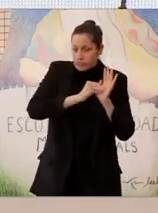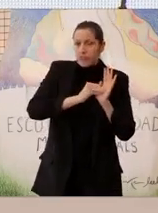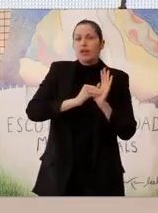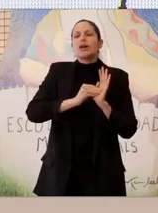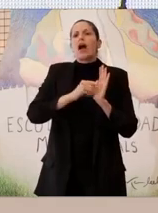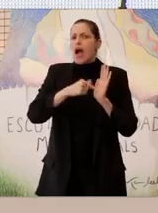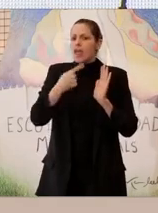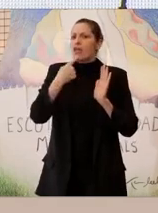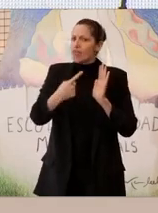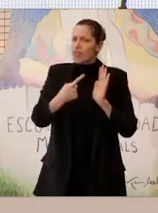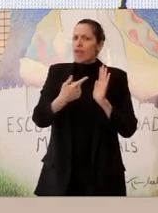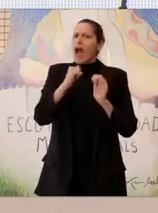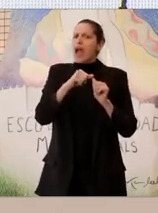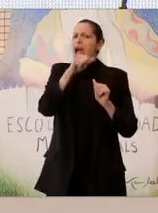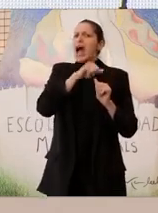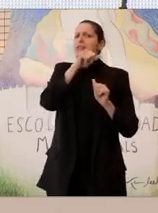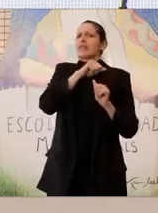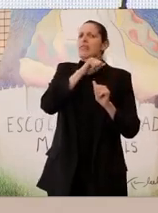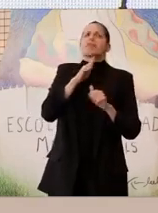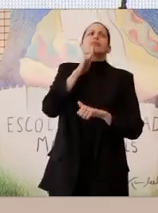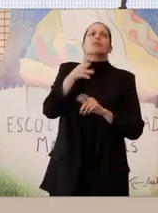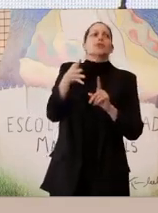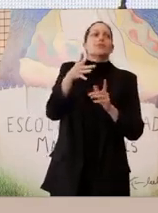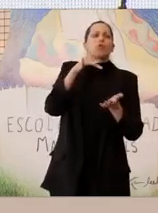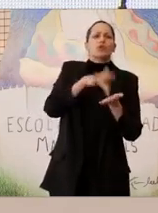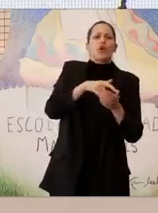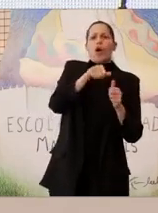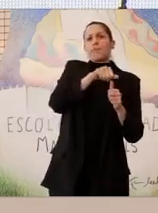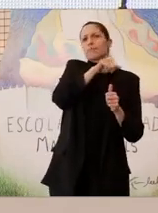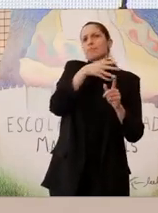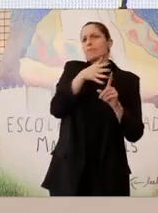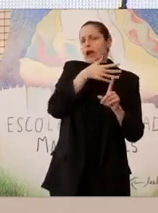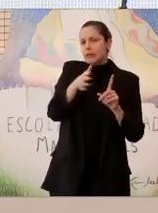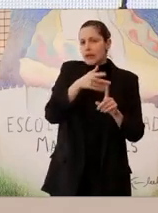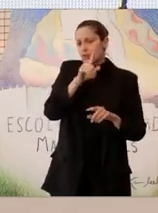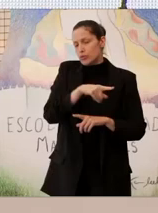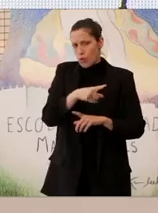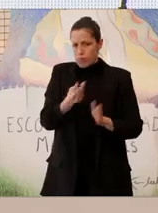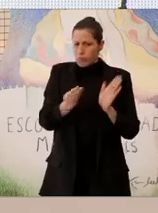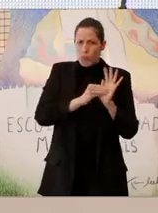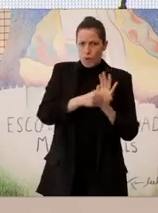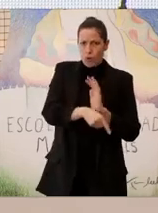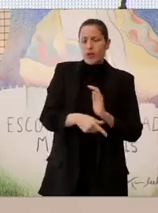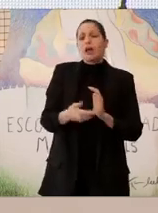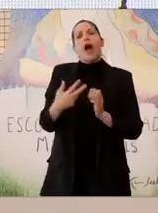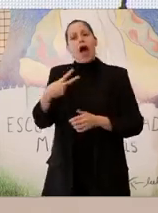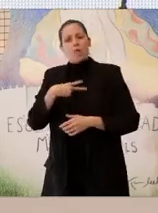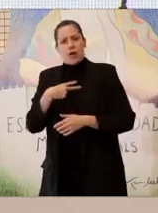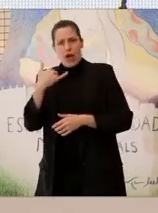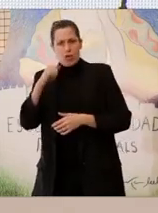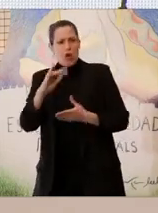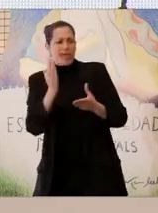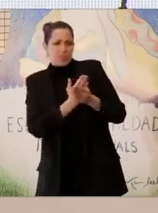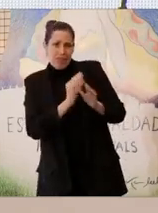individuo tenía antecedentes por esta naturaleza. De manera que el propio abogado tiene acceso a ese expediente y sabe que